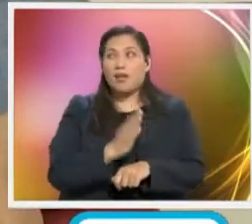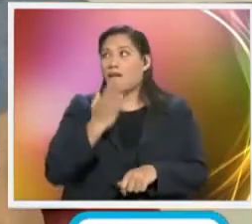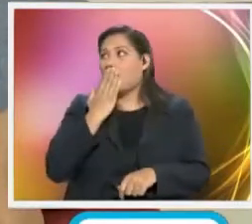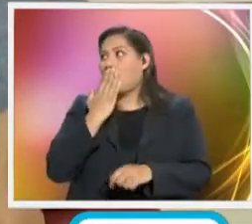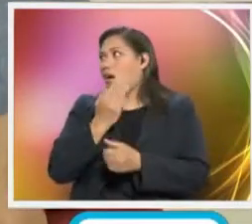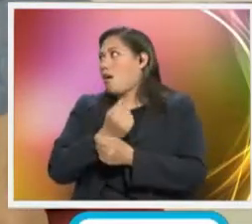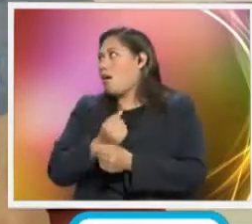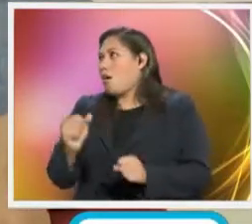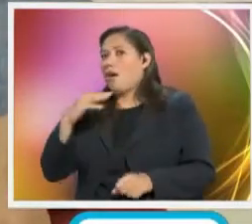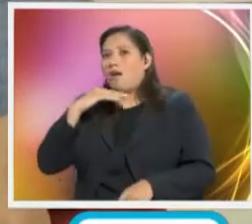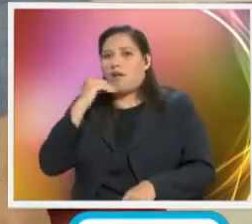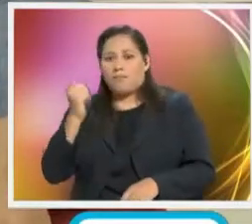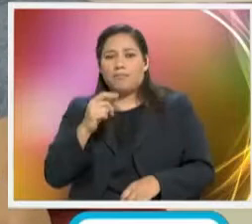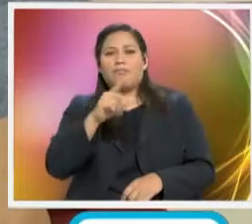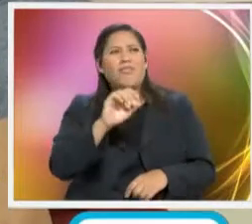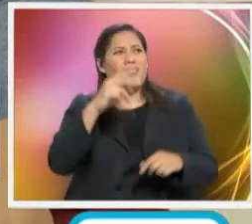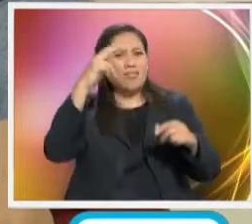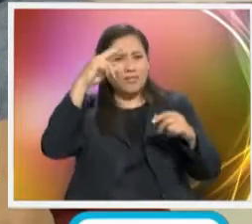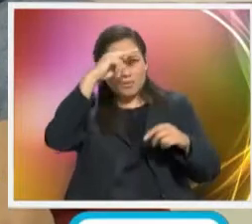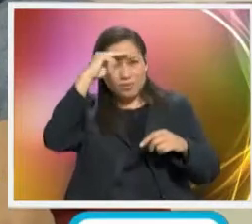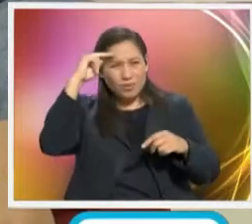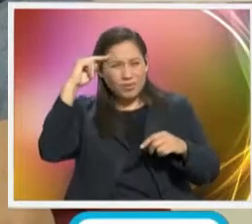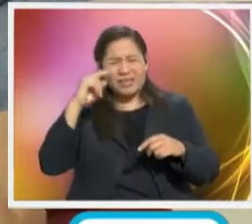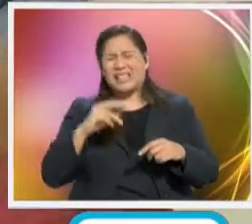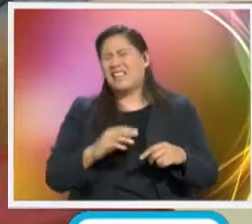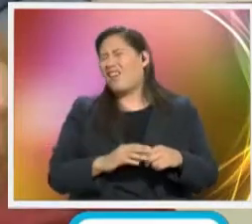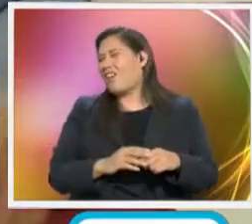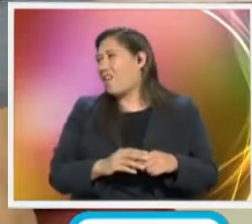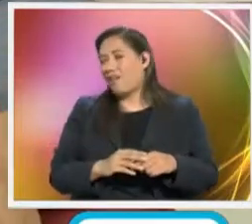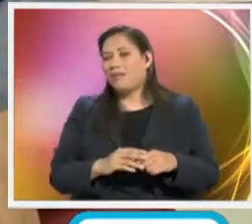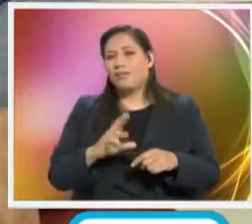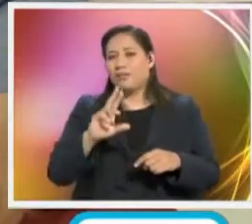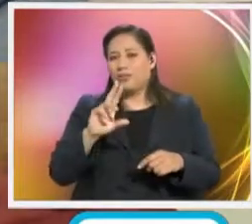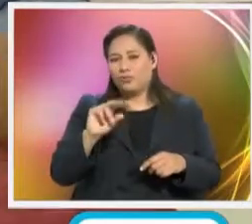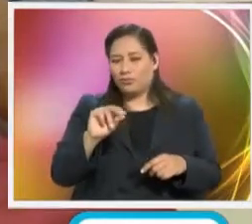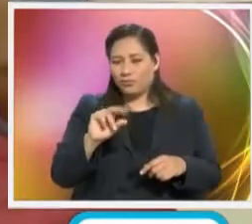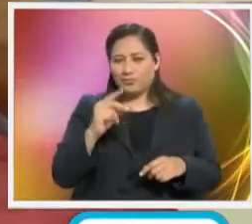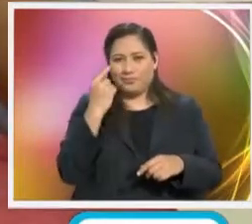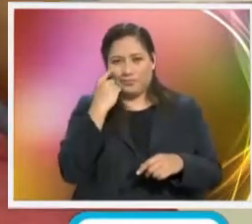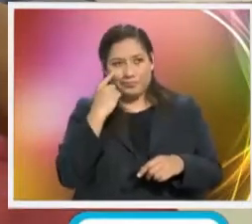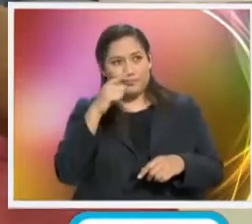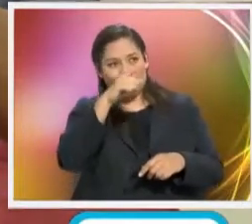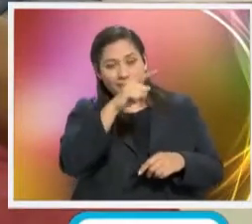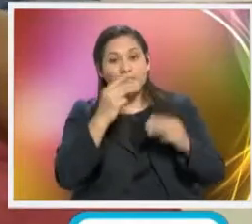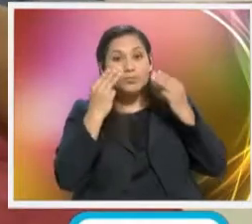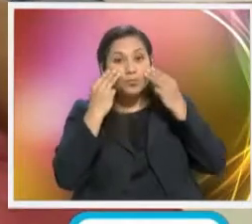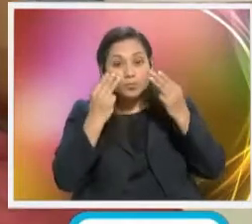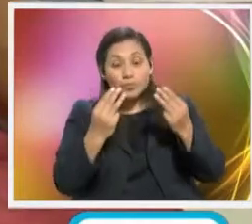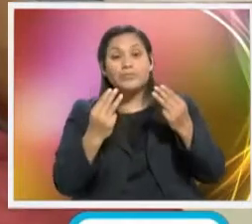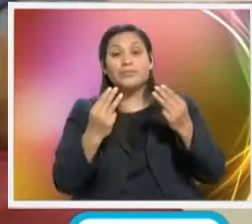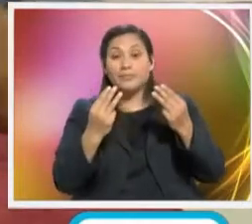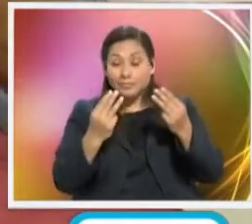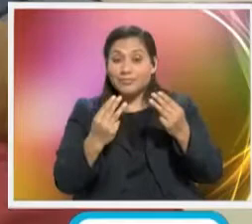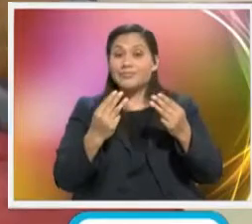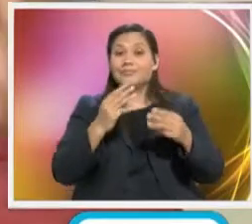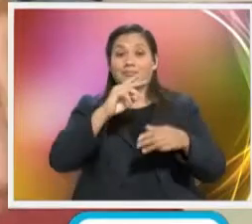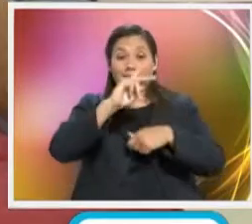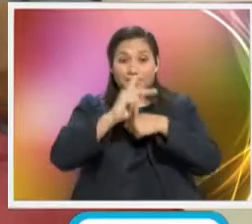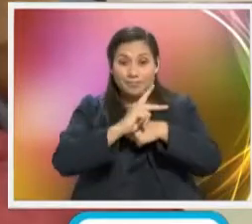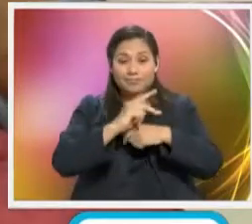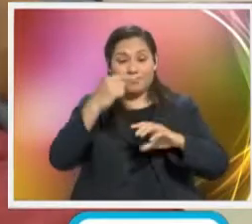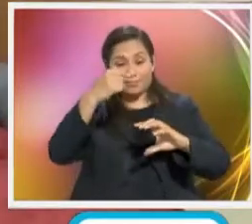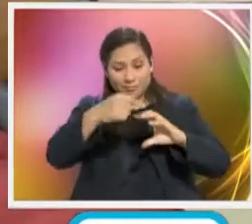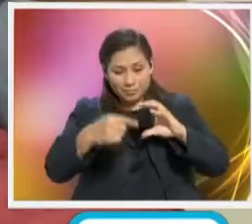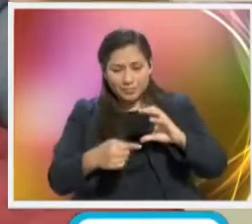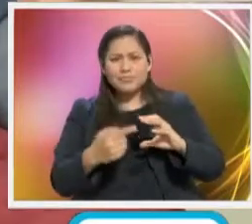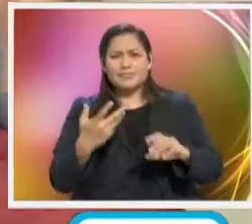aburrición. Híjole, una película noruega, qué cosa tan rara. Pero no, son creo que la muestra de que en todos los países del mundo